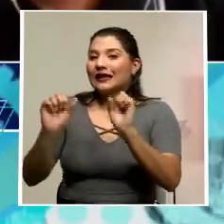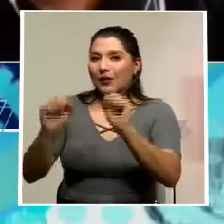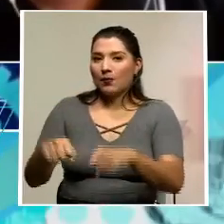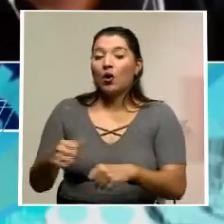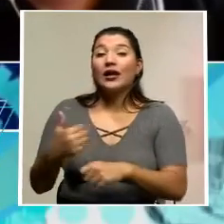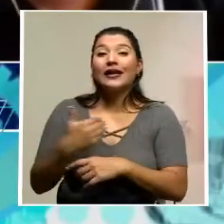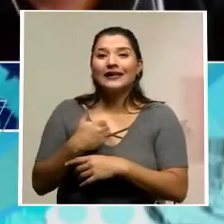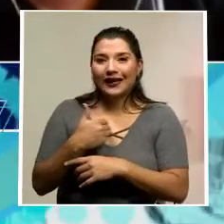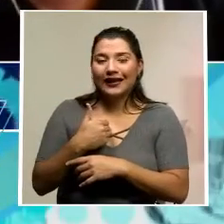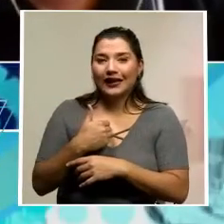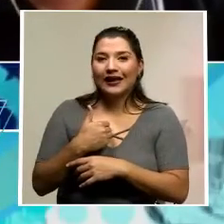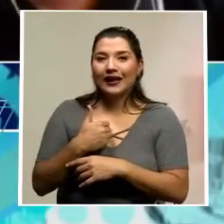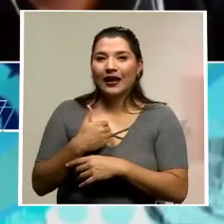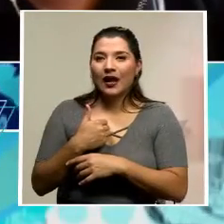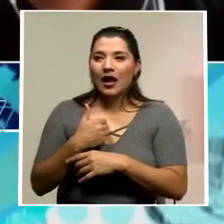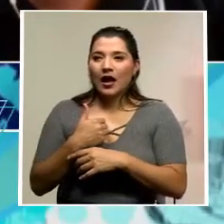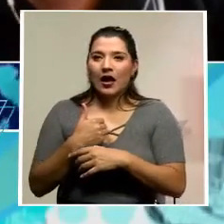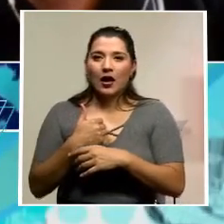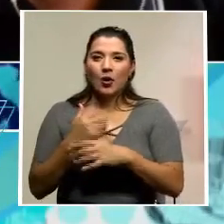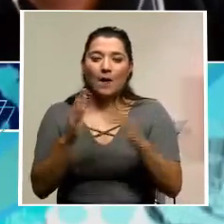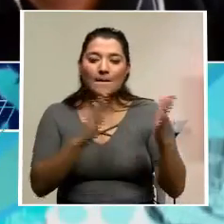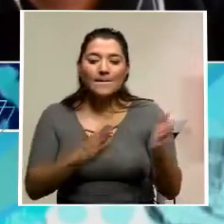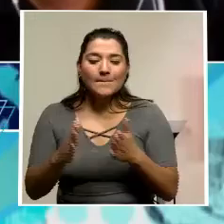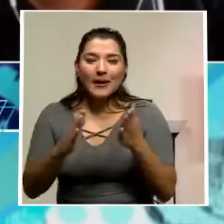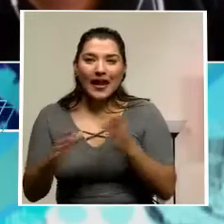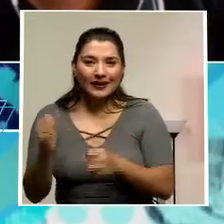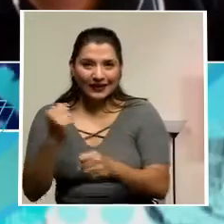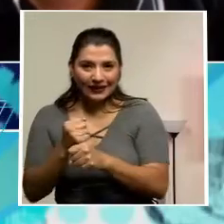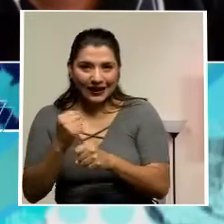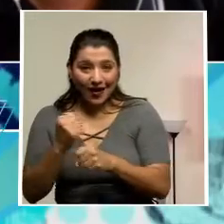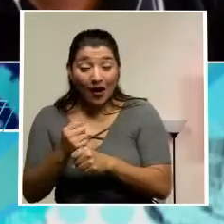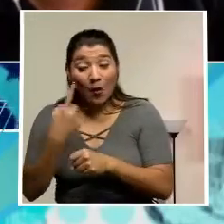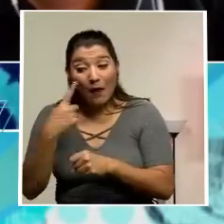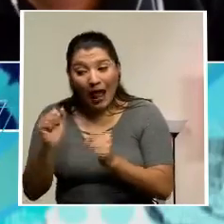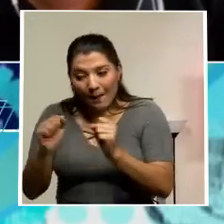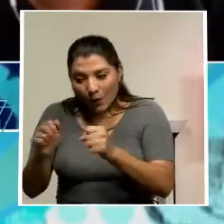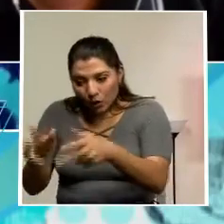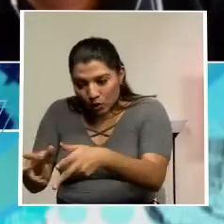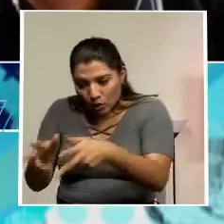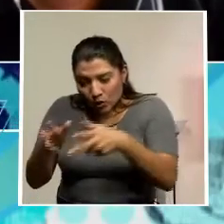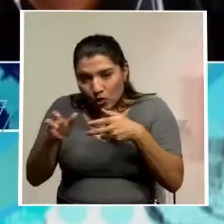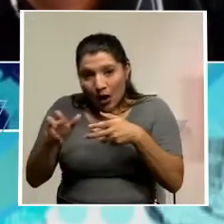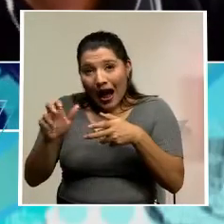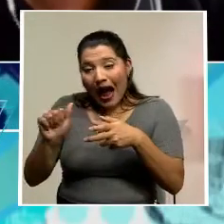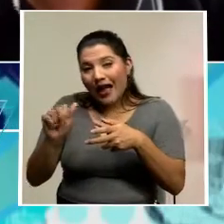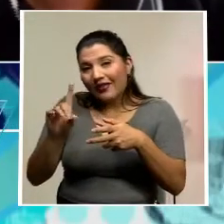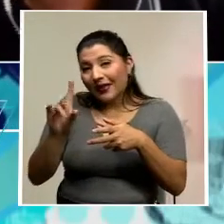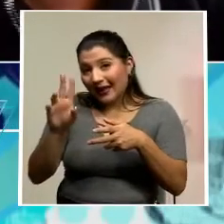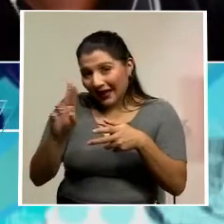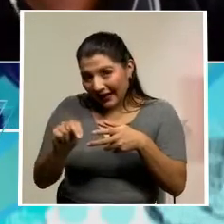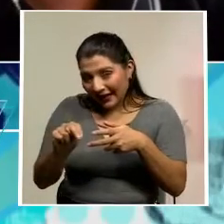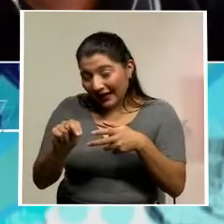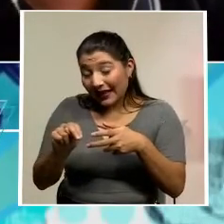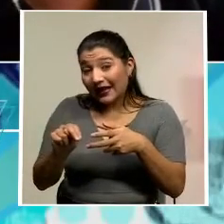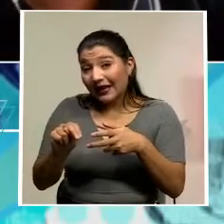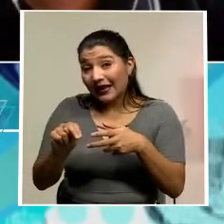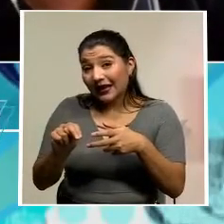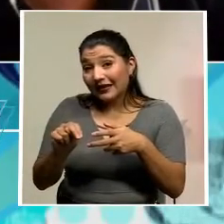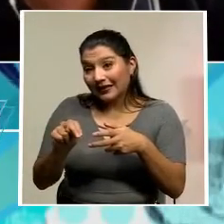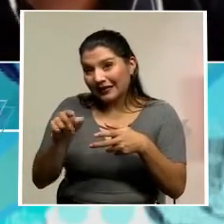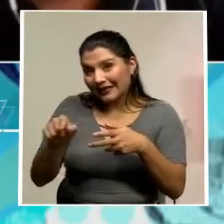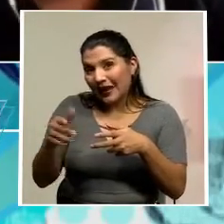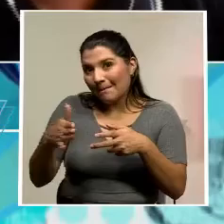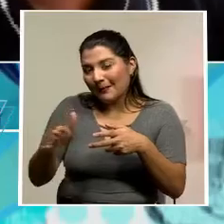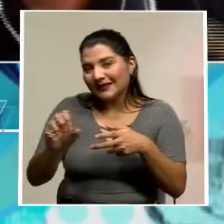de campo que pudiera extraer el ADN del pez sierra a través de estas muestras de agua que se